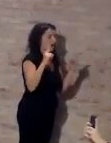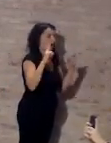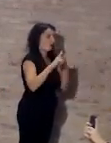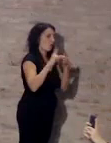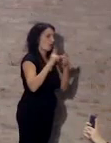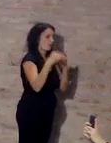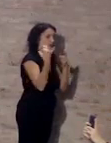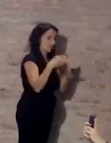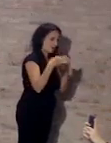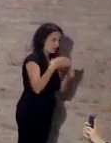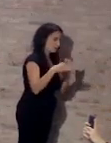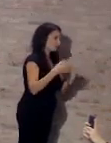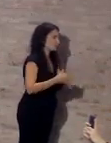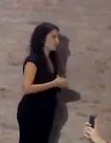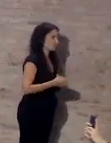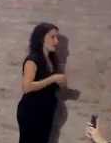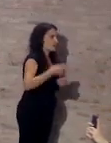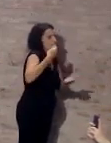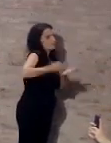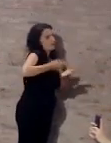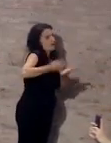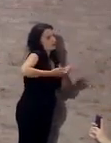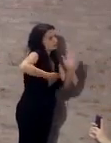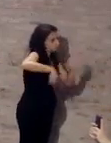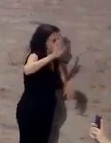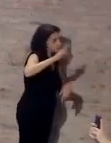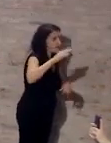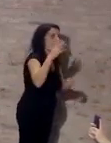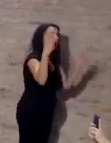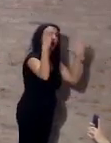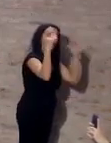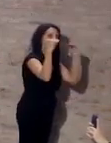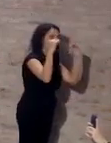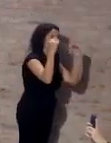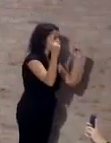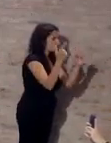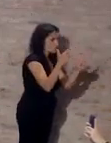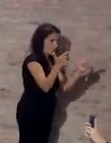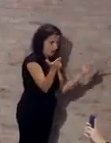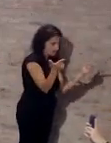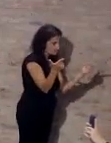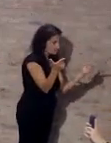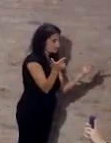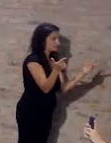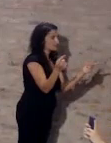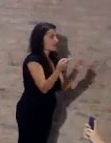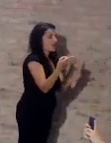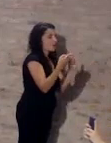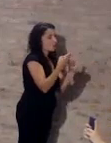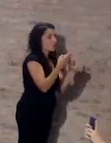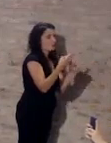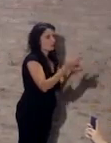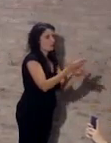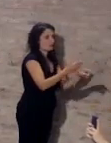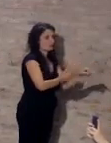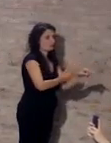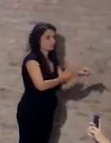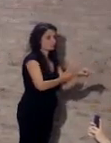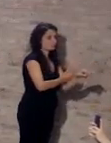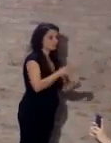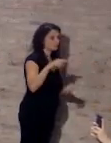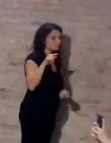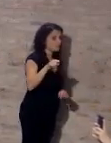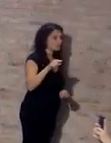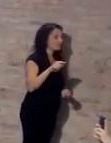tenés que acordar un horario acord y tambos no funcionan de noche entonces tenes que